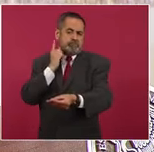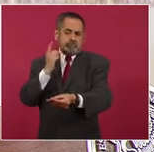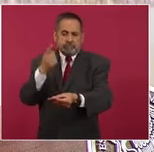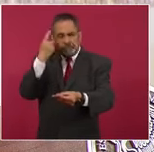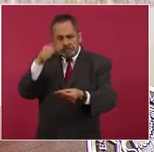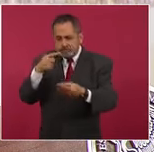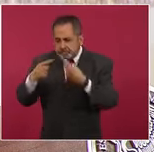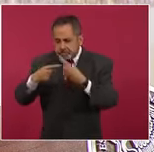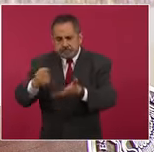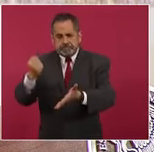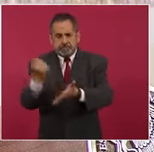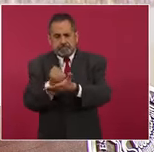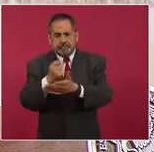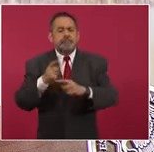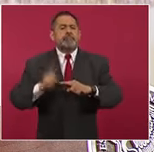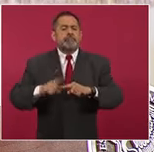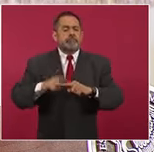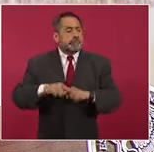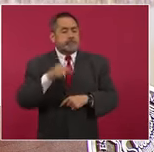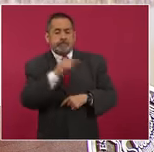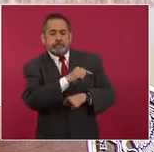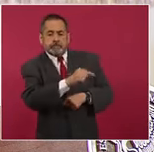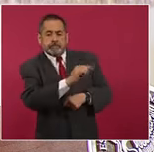que lo haga el pueblo.